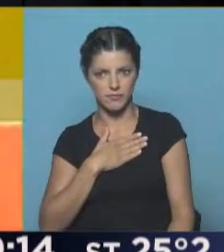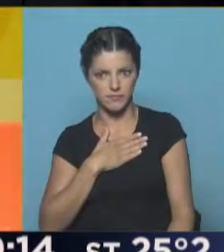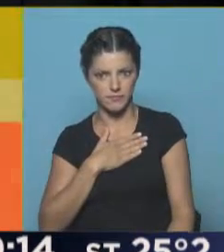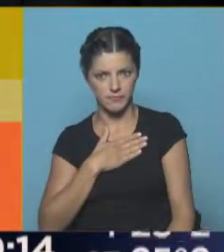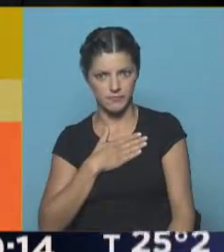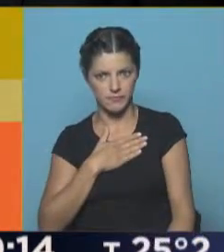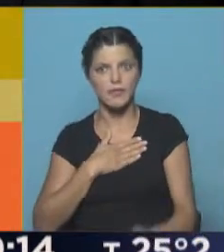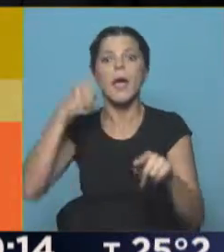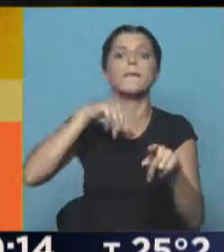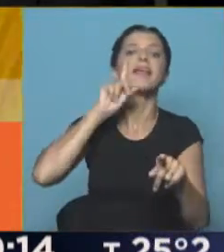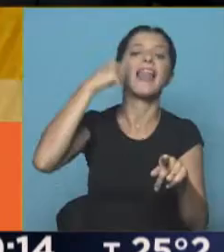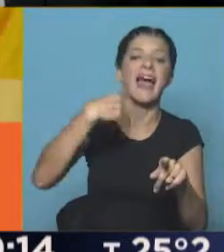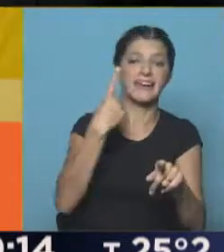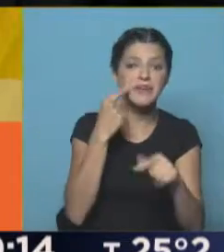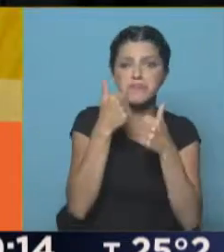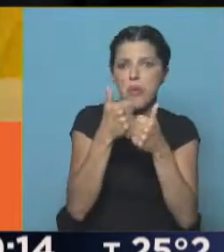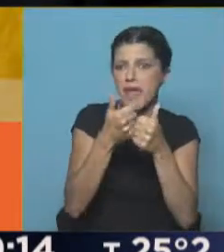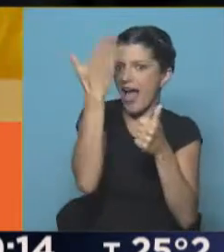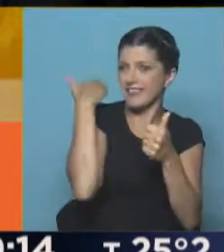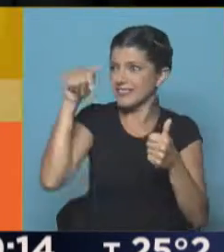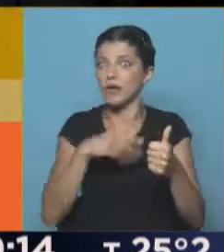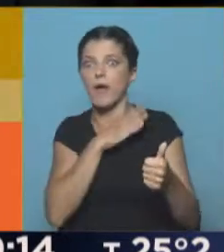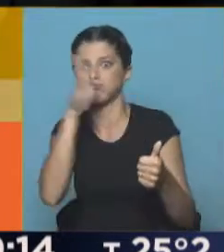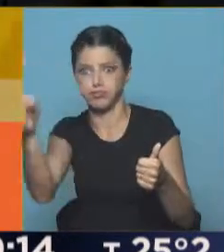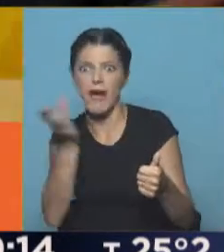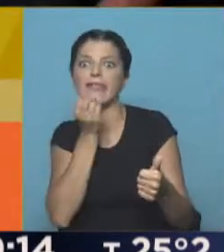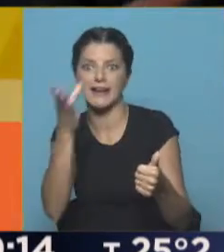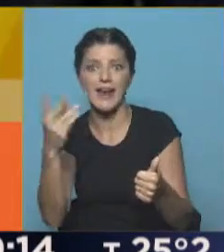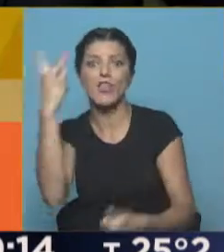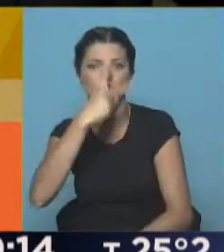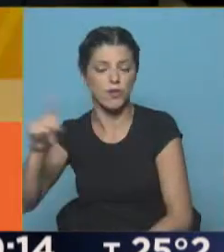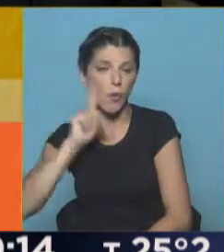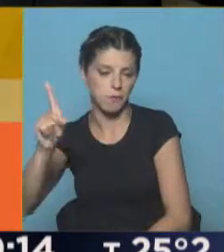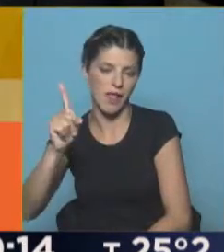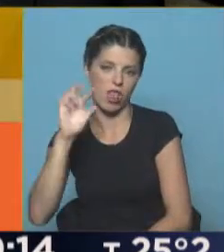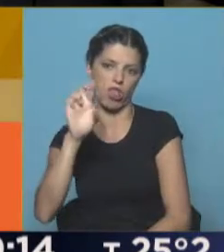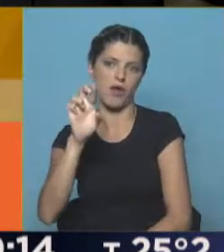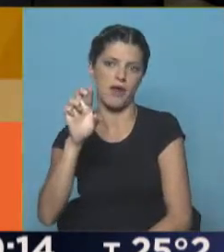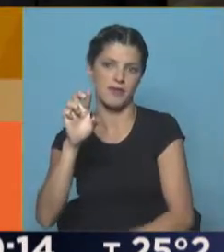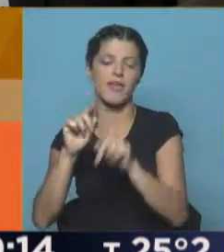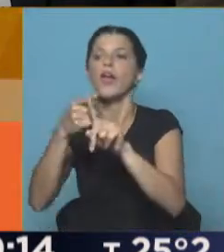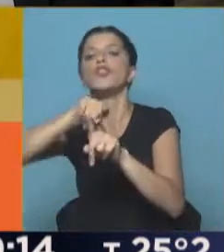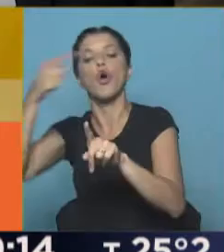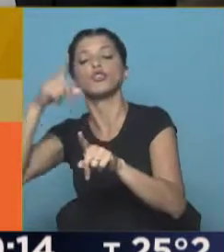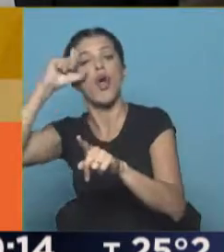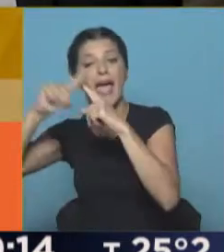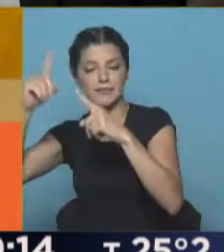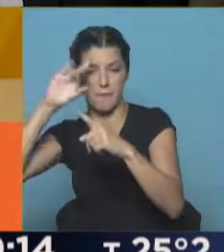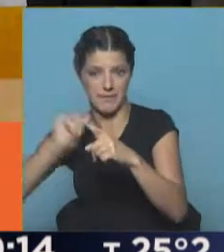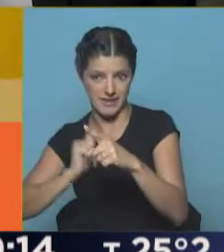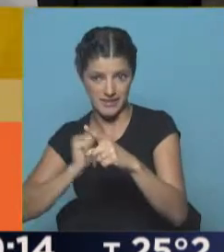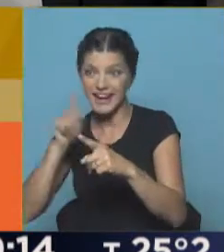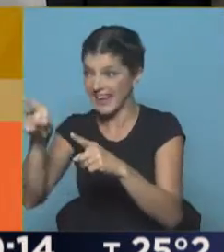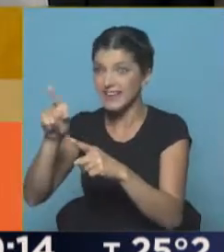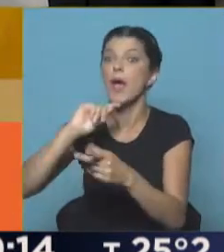llevado a Milán y en Anda, y ahora ha tenido que ir a acreditar que tenía $200.000 de Barreiro, otro militar que ha sido condenado por violación de